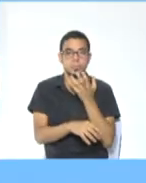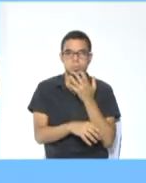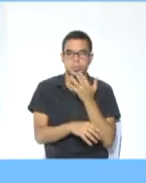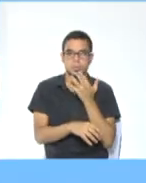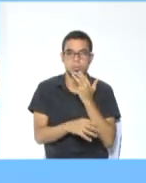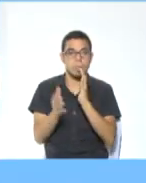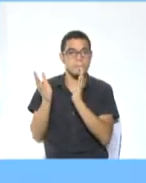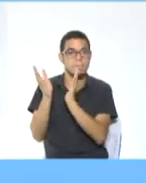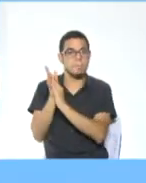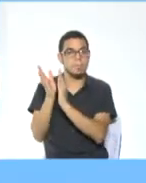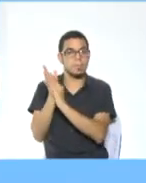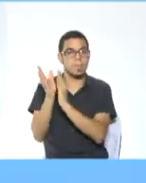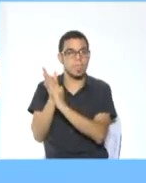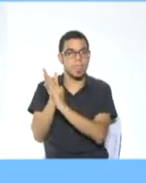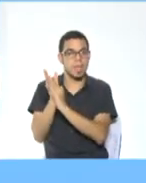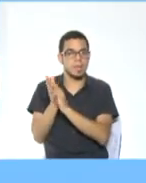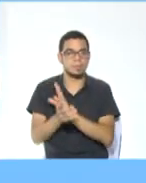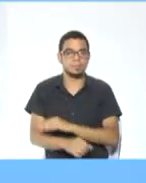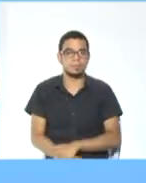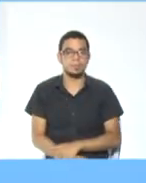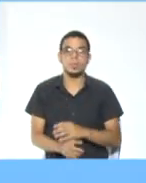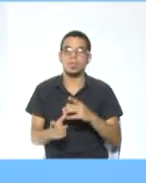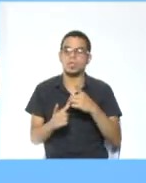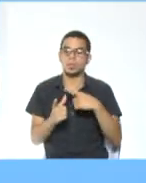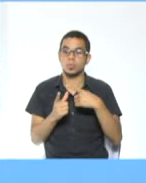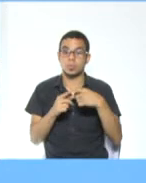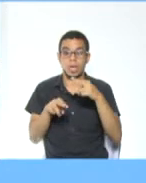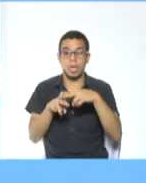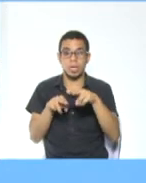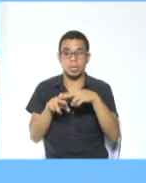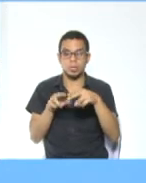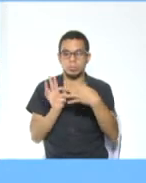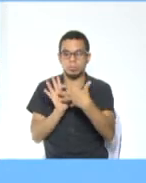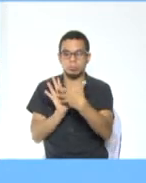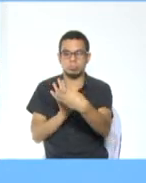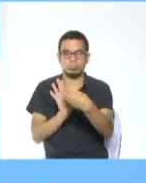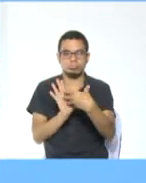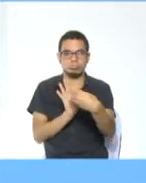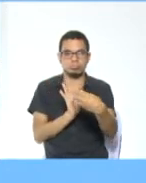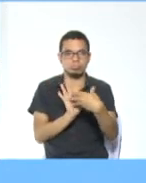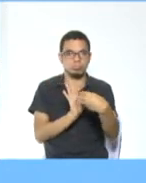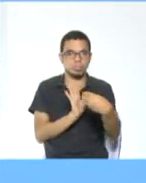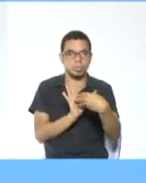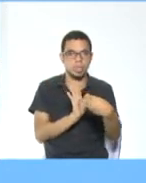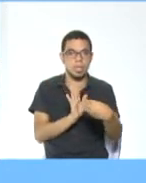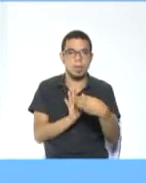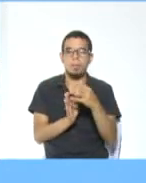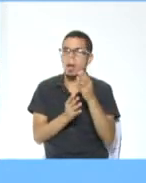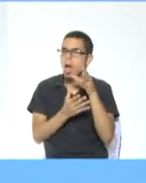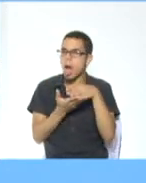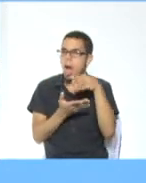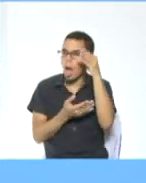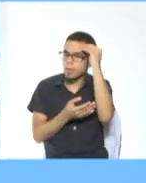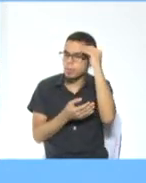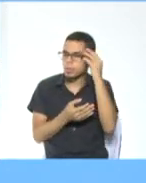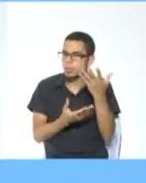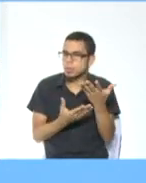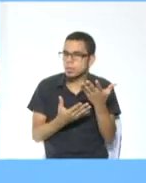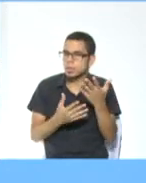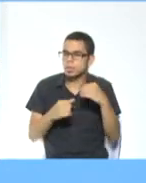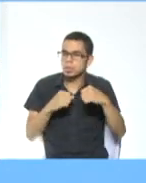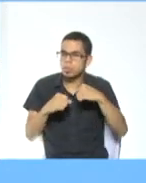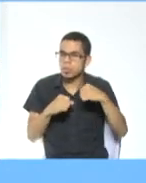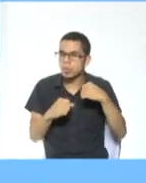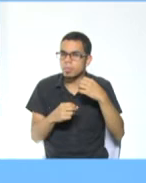Así podemos hacer con ellos que ellos nos vayan imitando, así van conociendo lo que son los ritmos y los movimientos de su